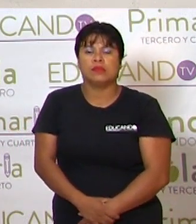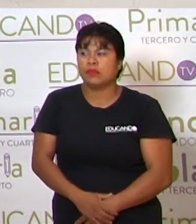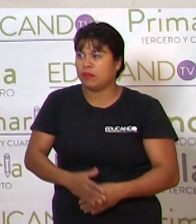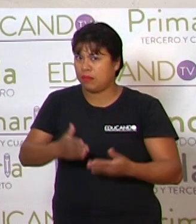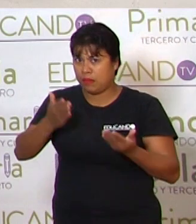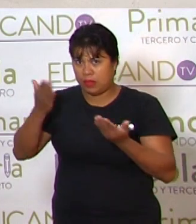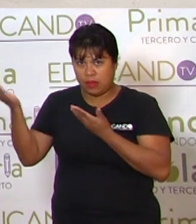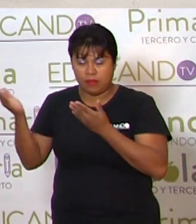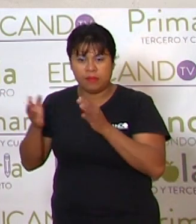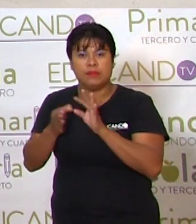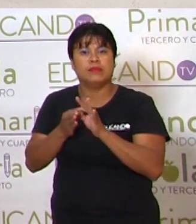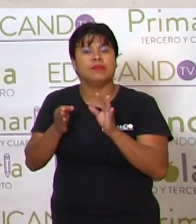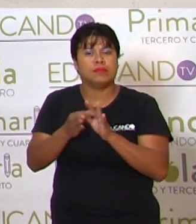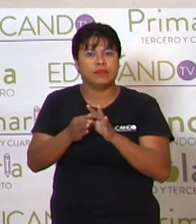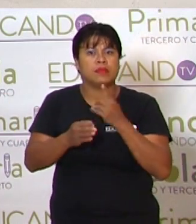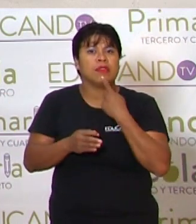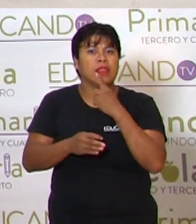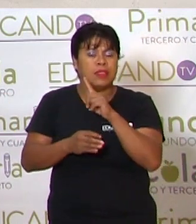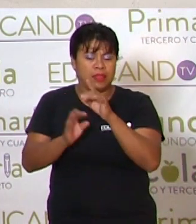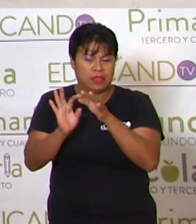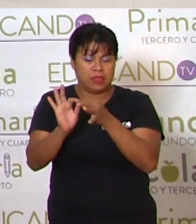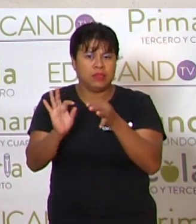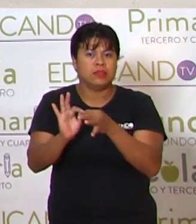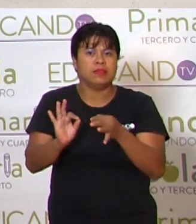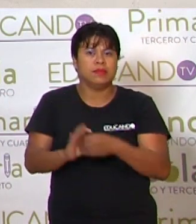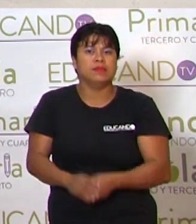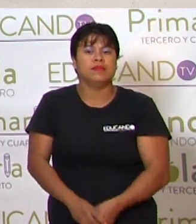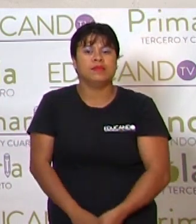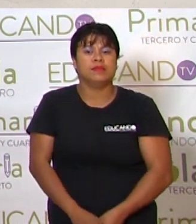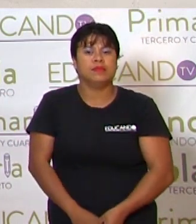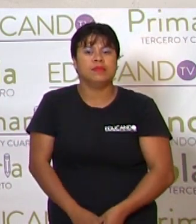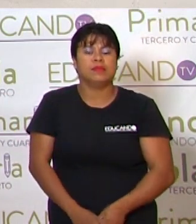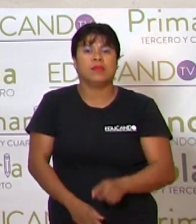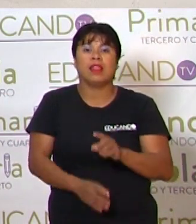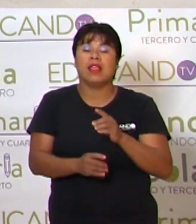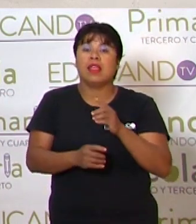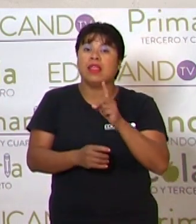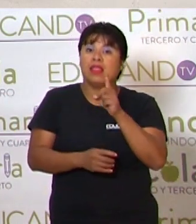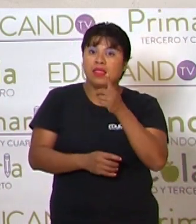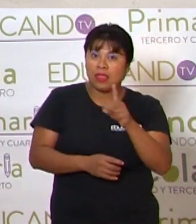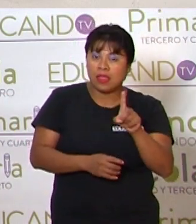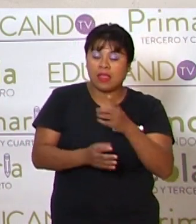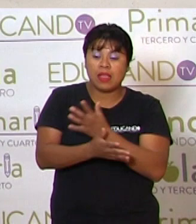esta parte, lo voy a anotar acá abajo, que dice, de gran